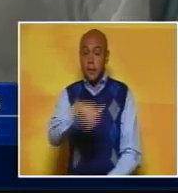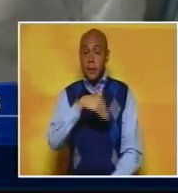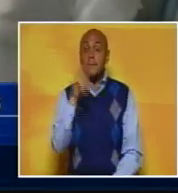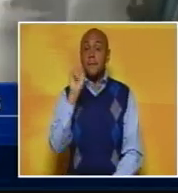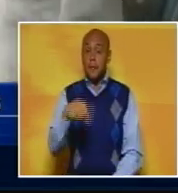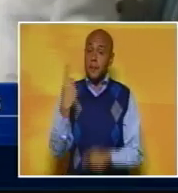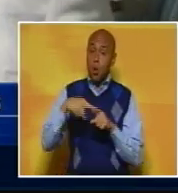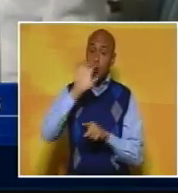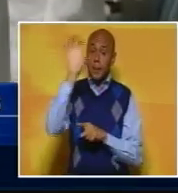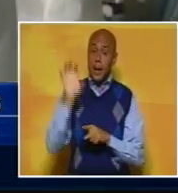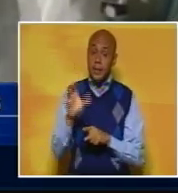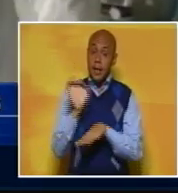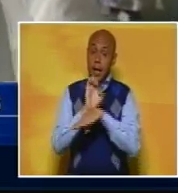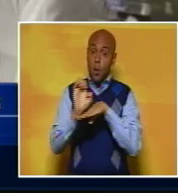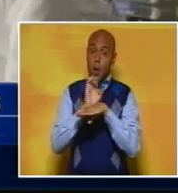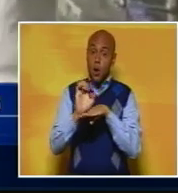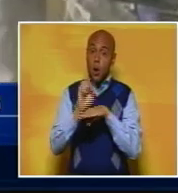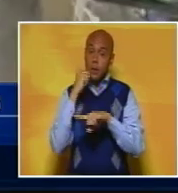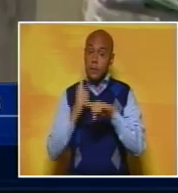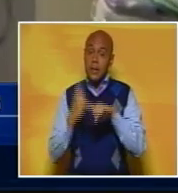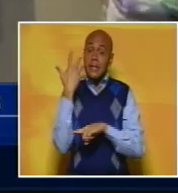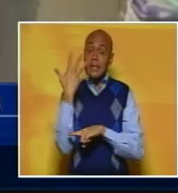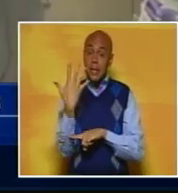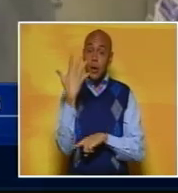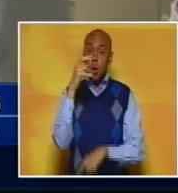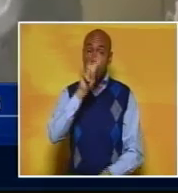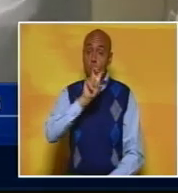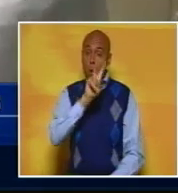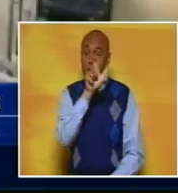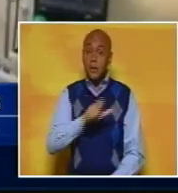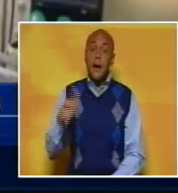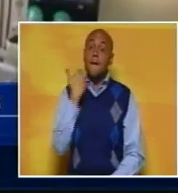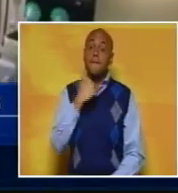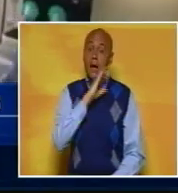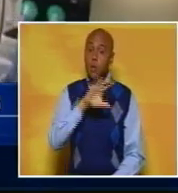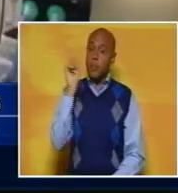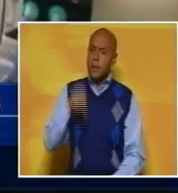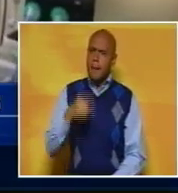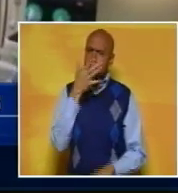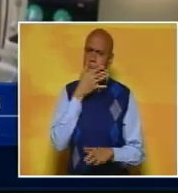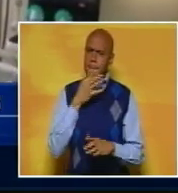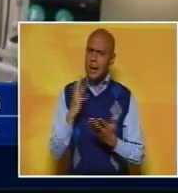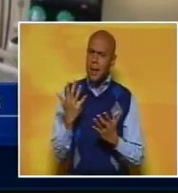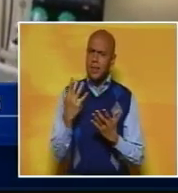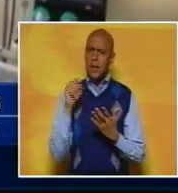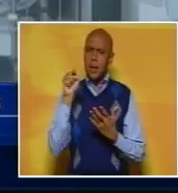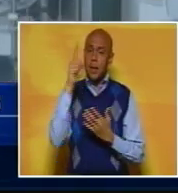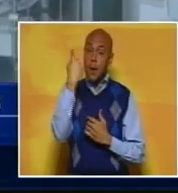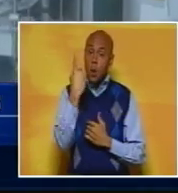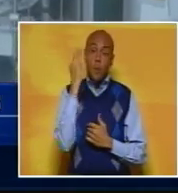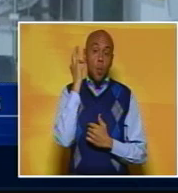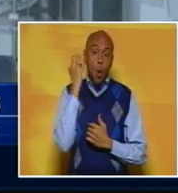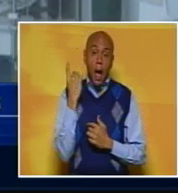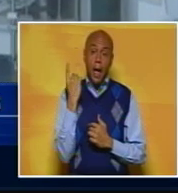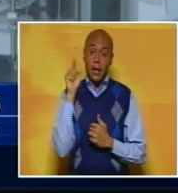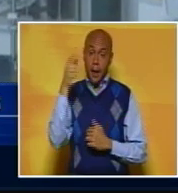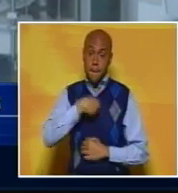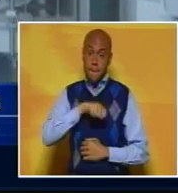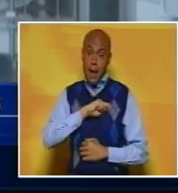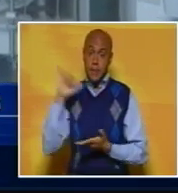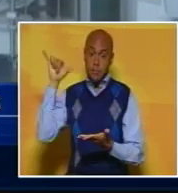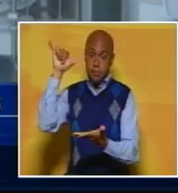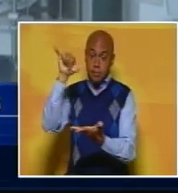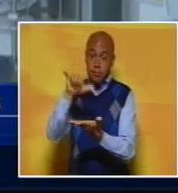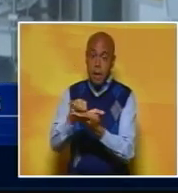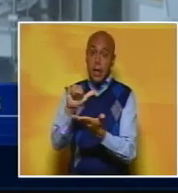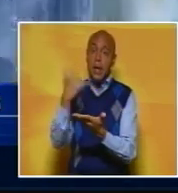En el exterior, Ecuador detectó 5 nuevos casos con síntomas leves y asociados a una primera paciente que vino de España y que